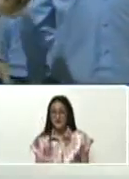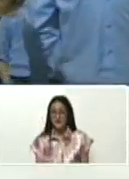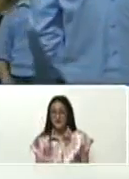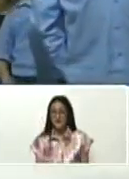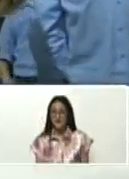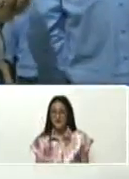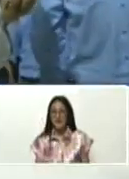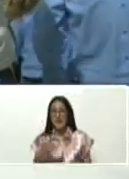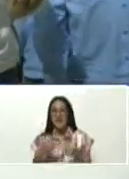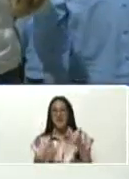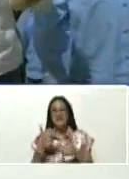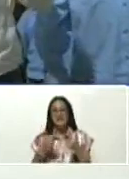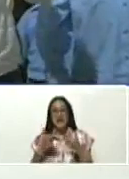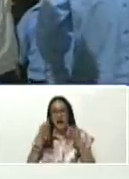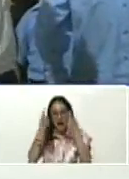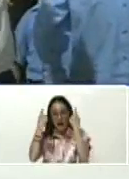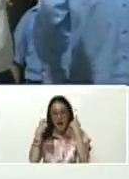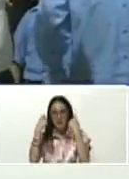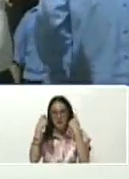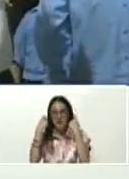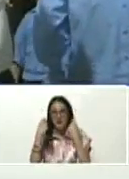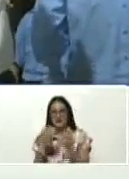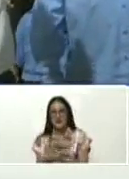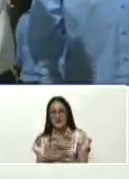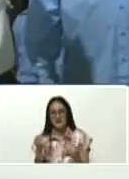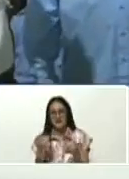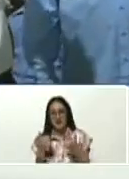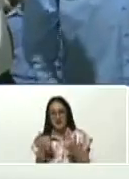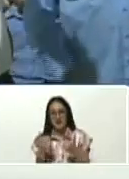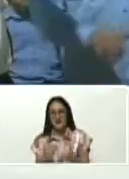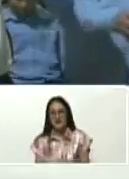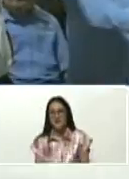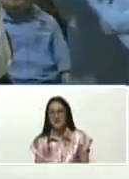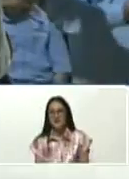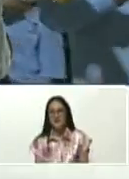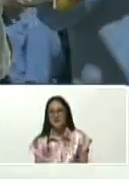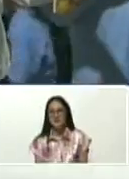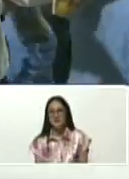Leche de cabra. Excelente postre. Sí, señor.